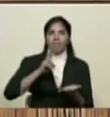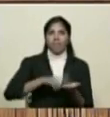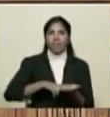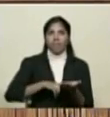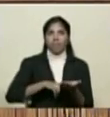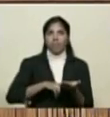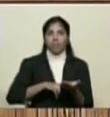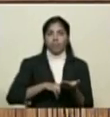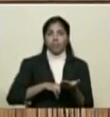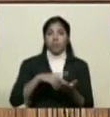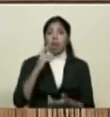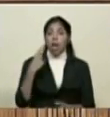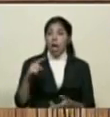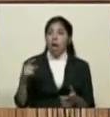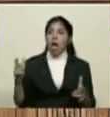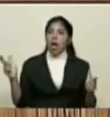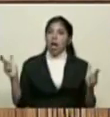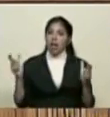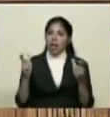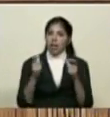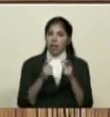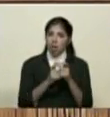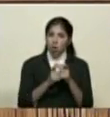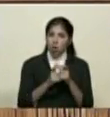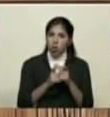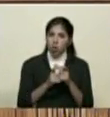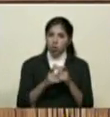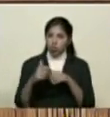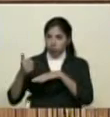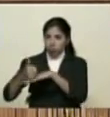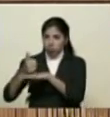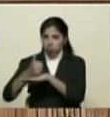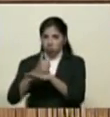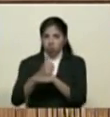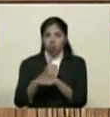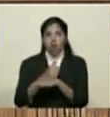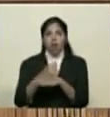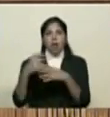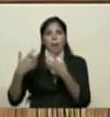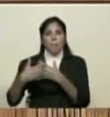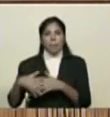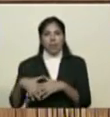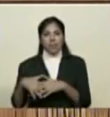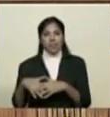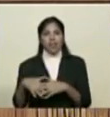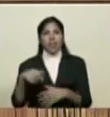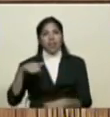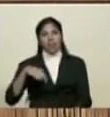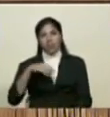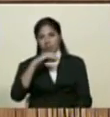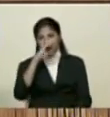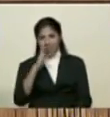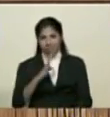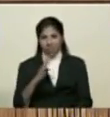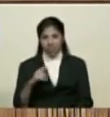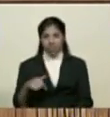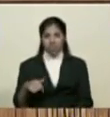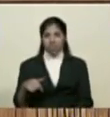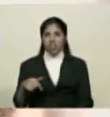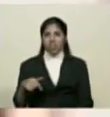Hemos sostenido reuniones con los representantes de Odebrecht en Venezuela. Y ellos nos han transmitido una